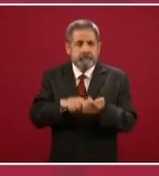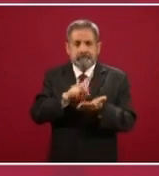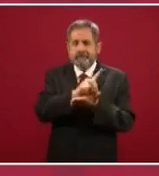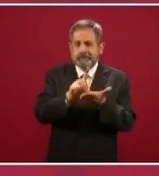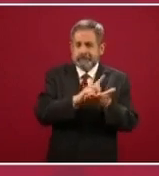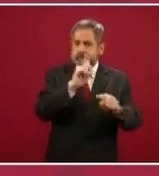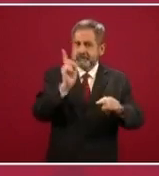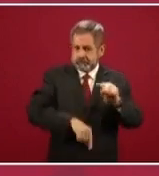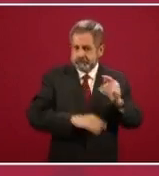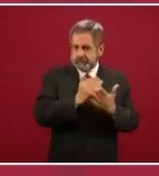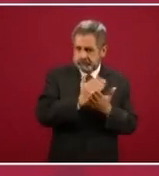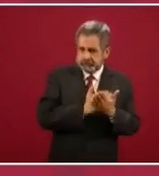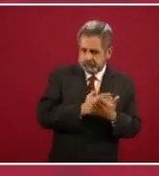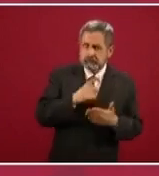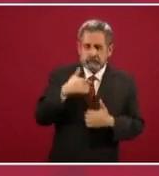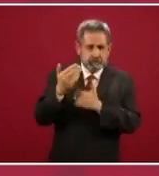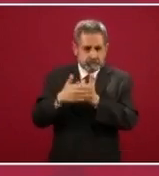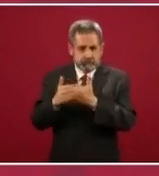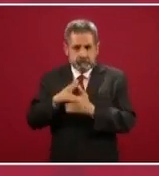adicciones.